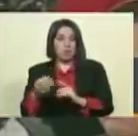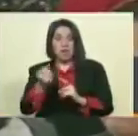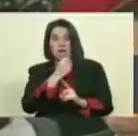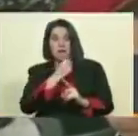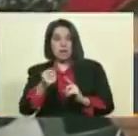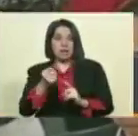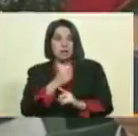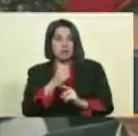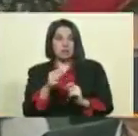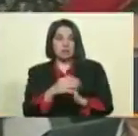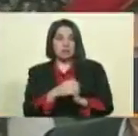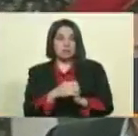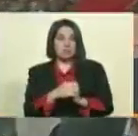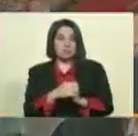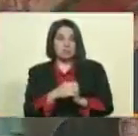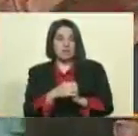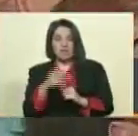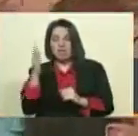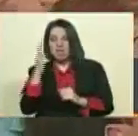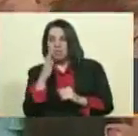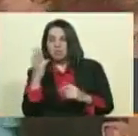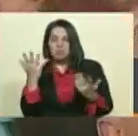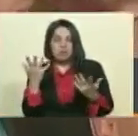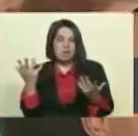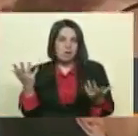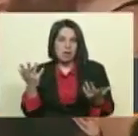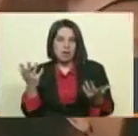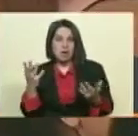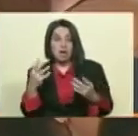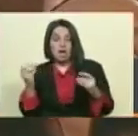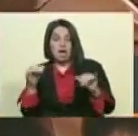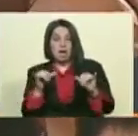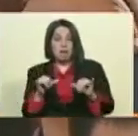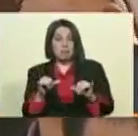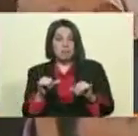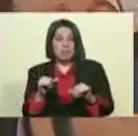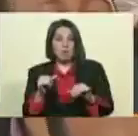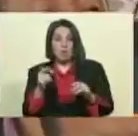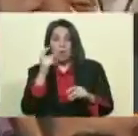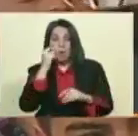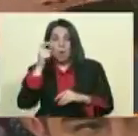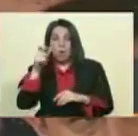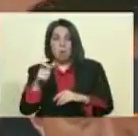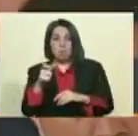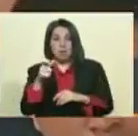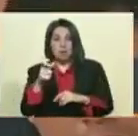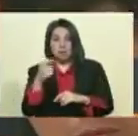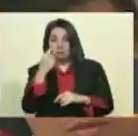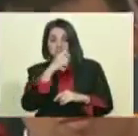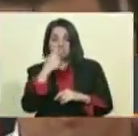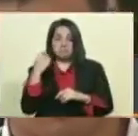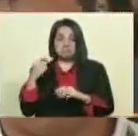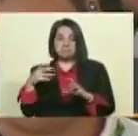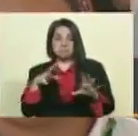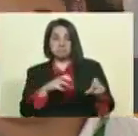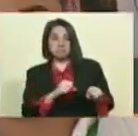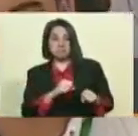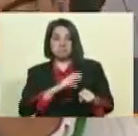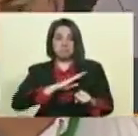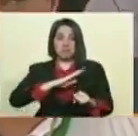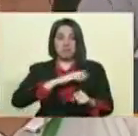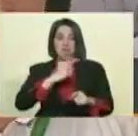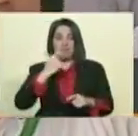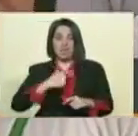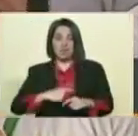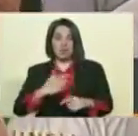agredida, eso viene de dónde? Eso viene del machismo. ¿El machismo es del socialismo? No, el machismo es del capitalismo. Eso no